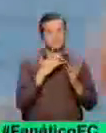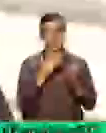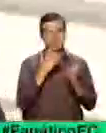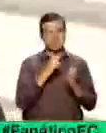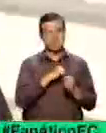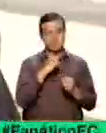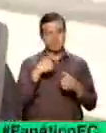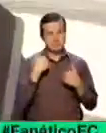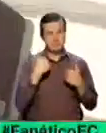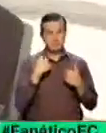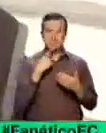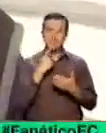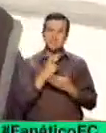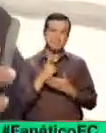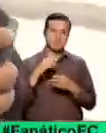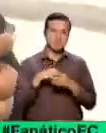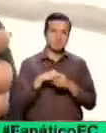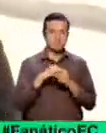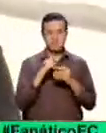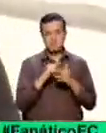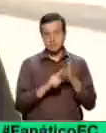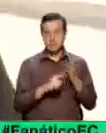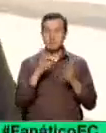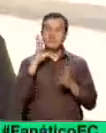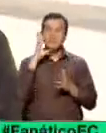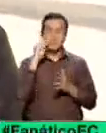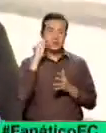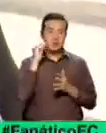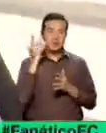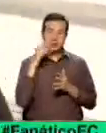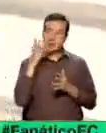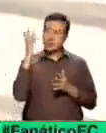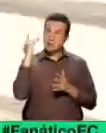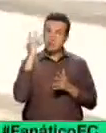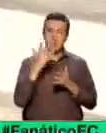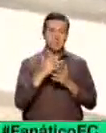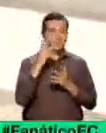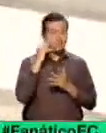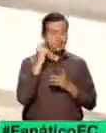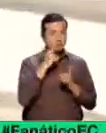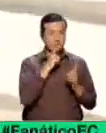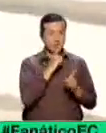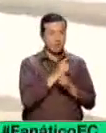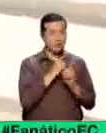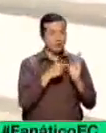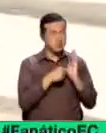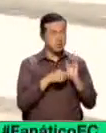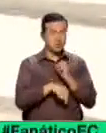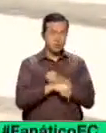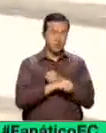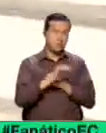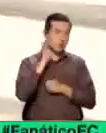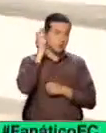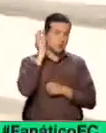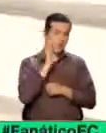internacional. No tanto depende del resultado, sino que la experiencia que llevamos muy buenas referencias en el fútbol femenino, como son las